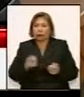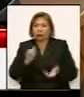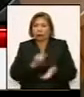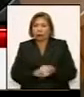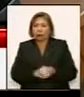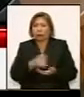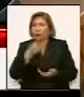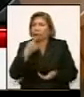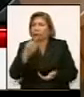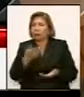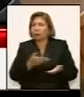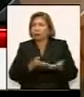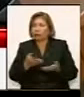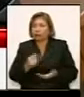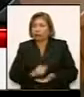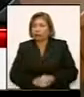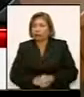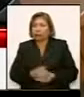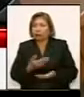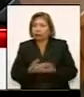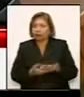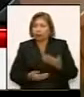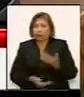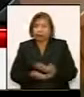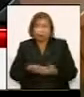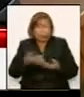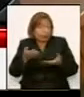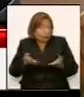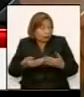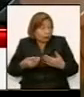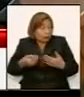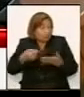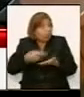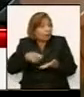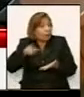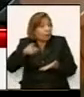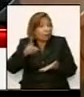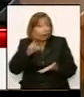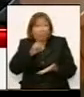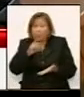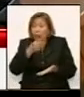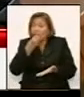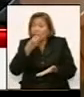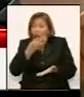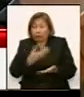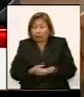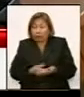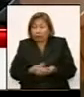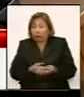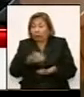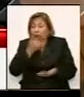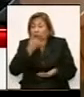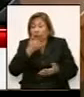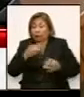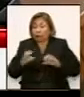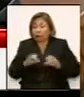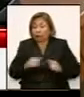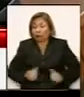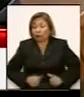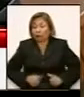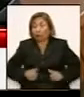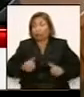los mecanismos que tienen en la mano para para mandar señales de que esto no está bien y de que esto es lo que les está afectando la vida